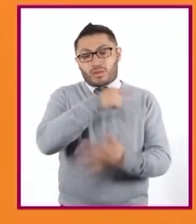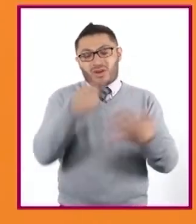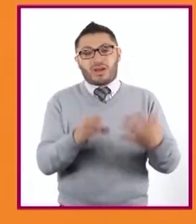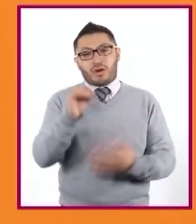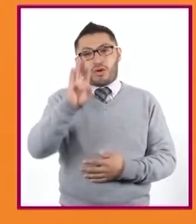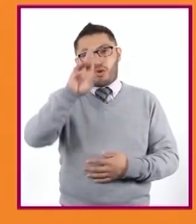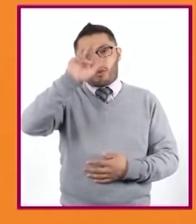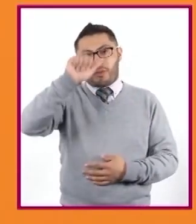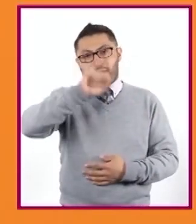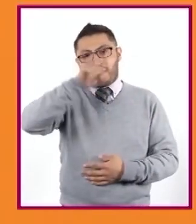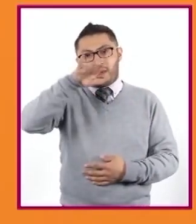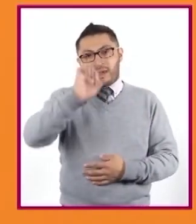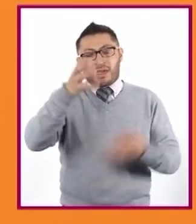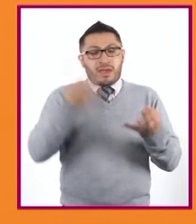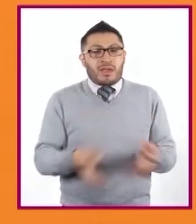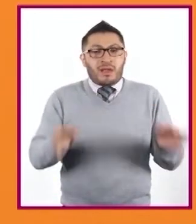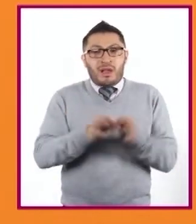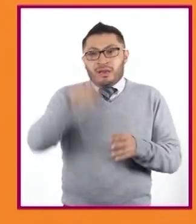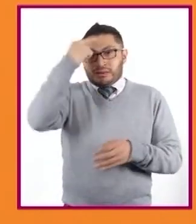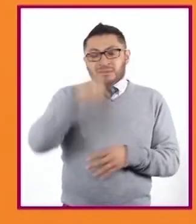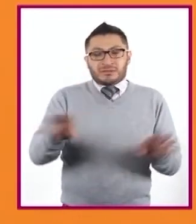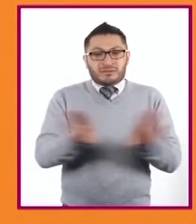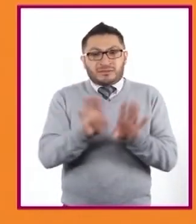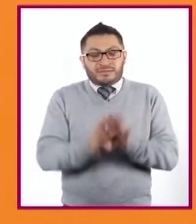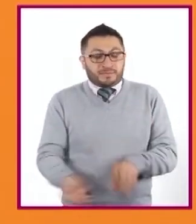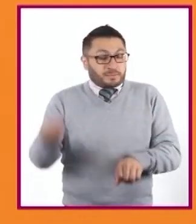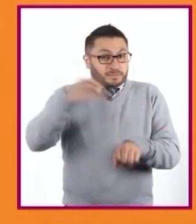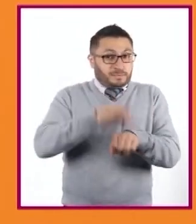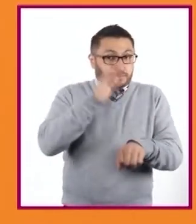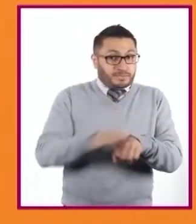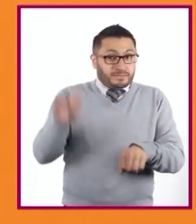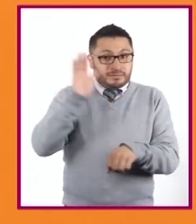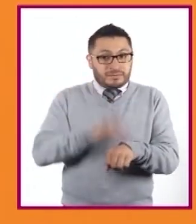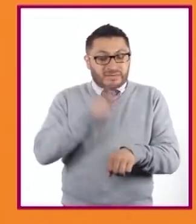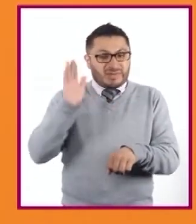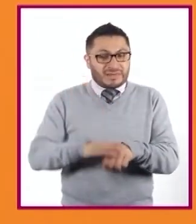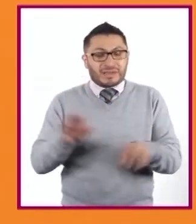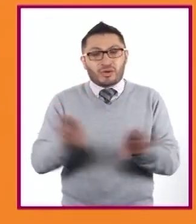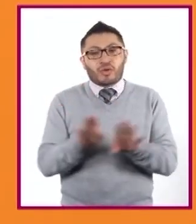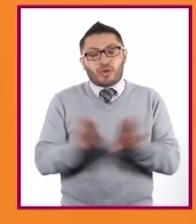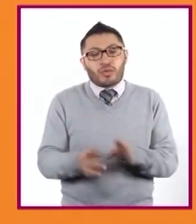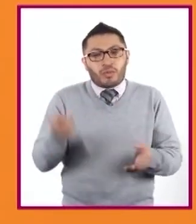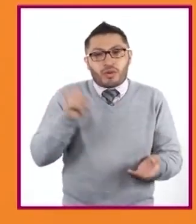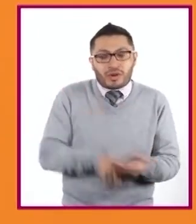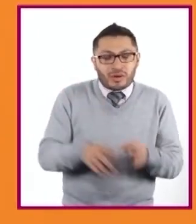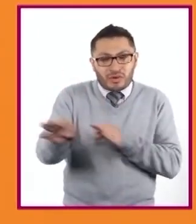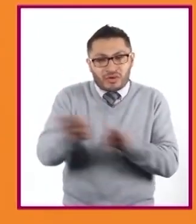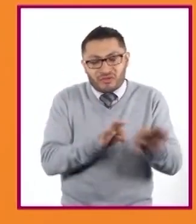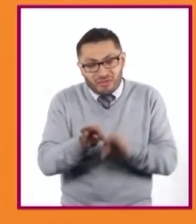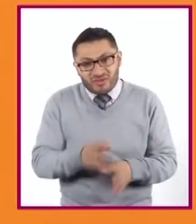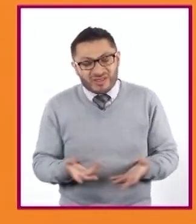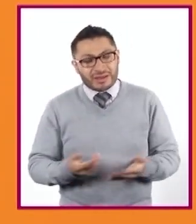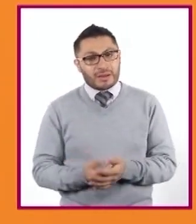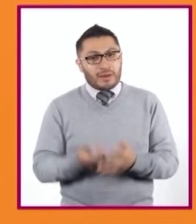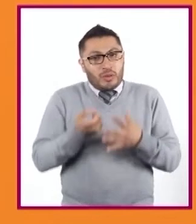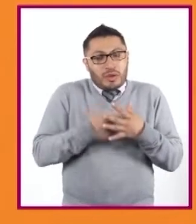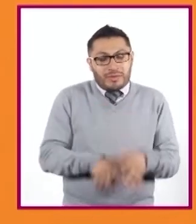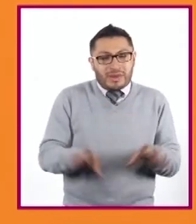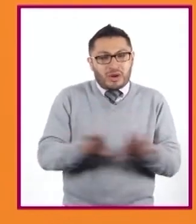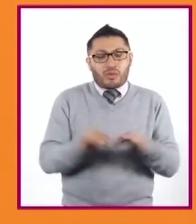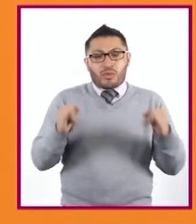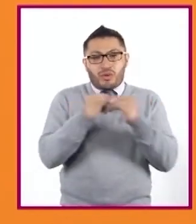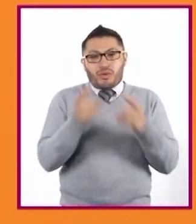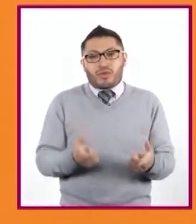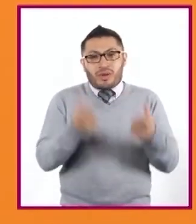obraje son fundamentales para asumirle o calificarle como embrión de la fábrica. Es decir, se trata de una institución